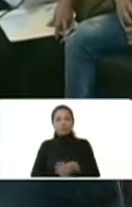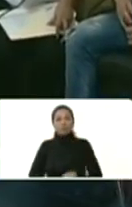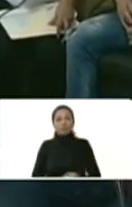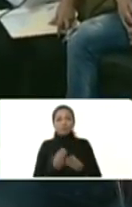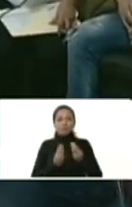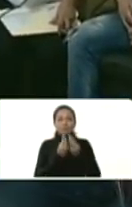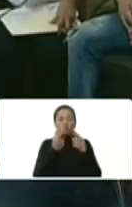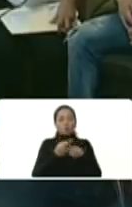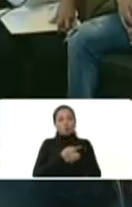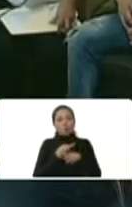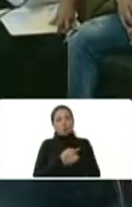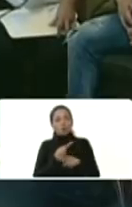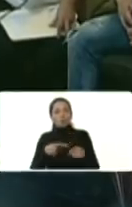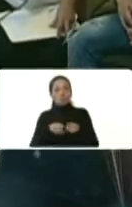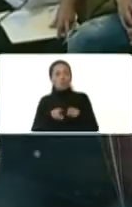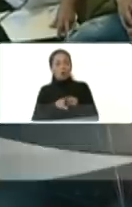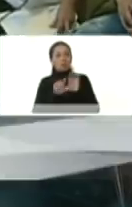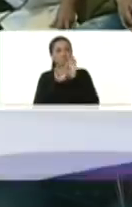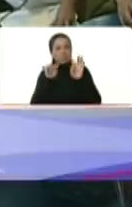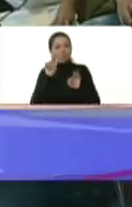junto al gobernador Rafael Lacaba.